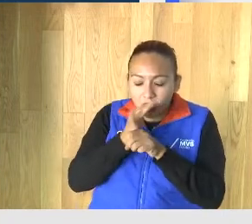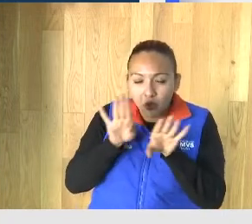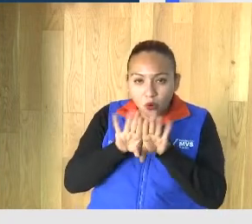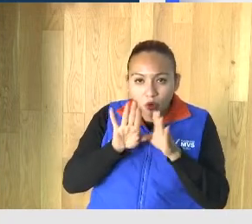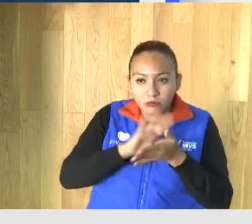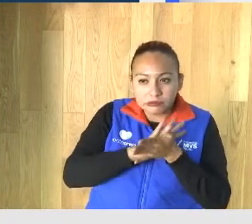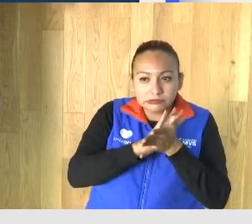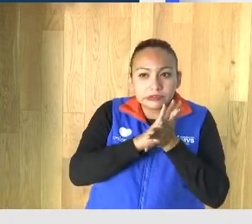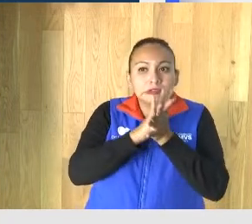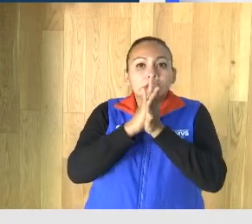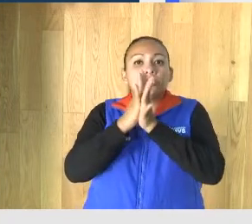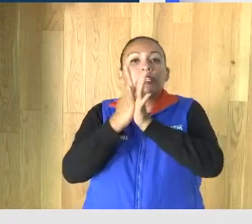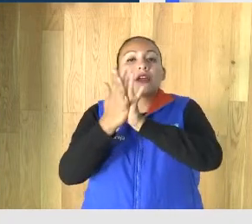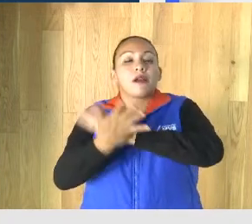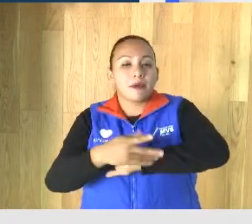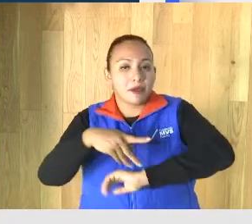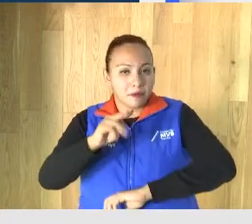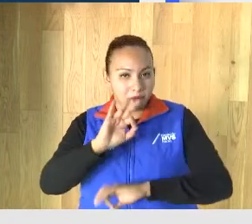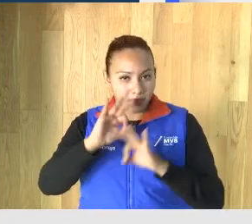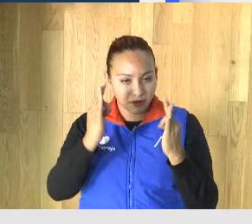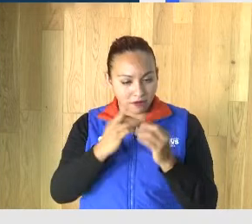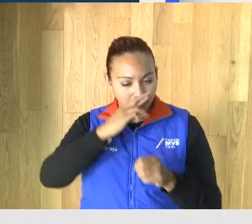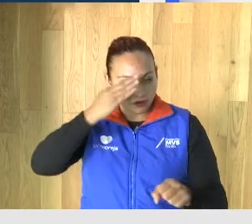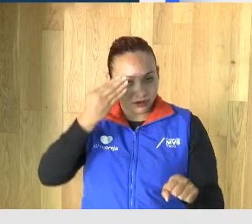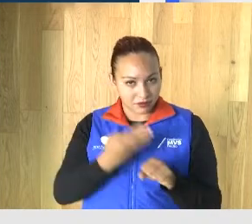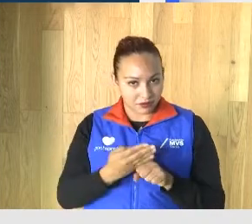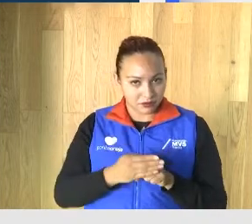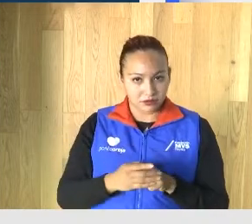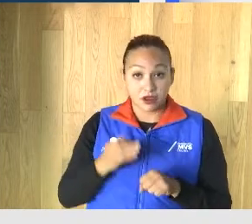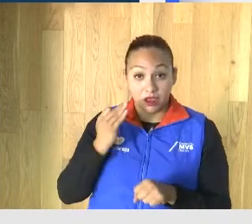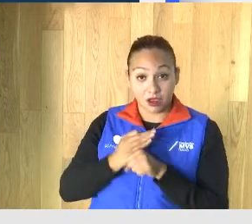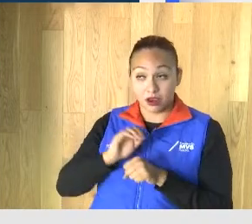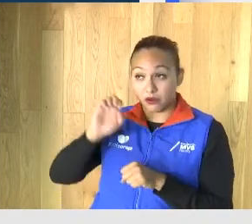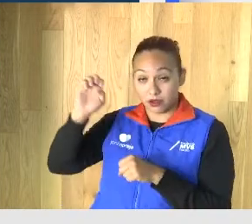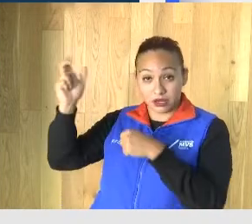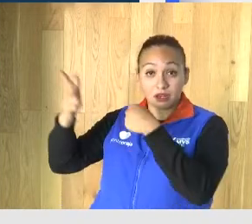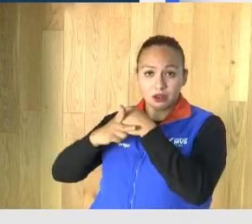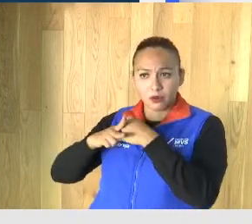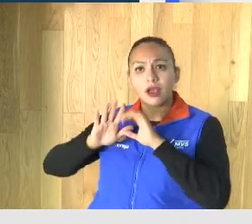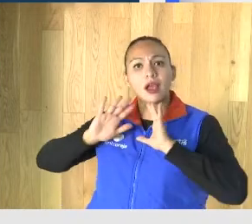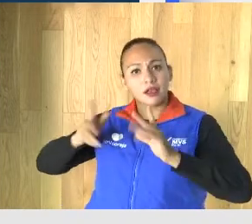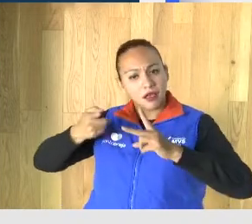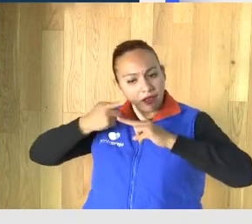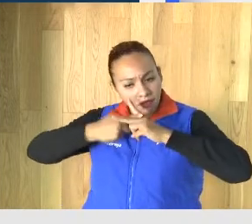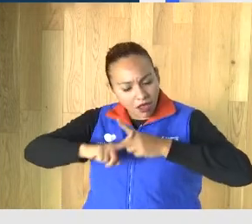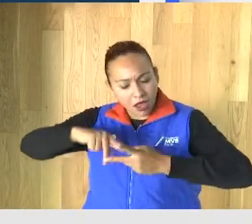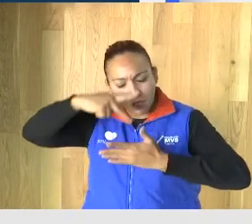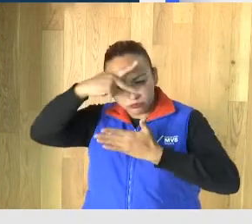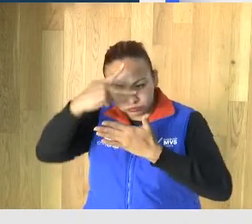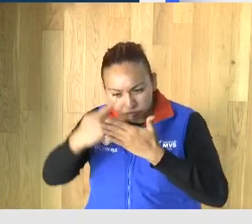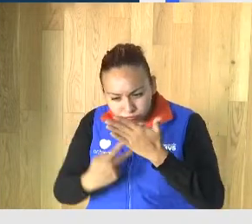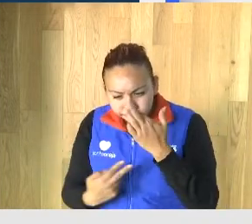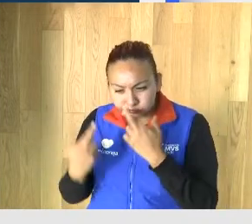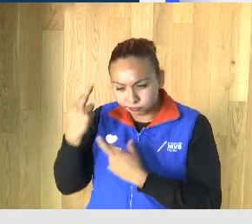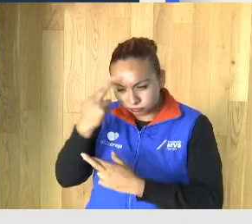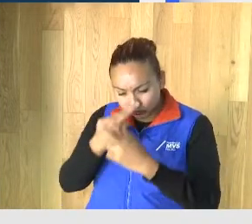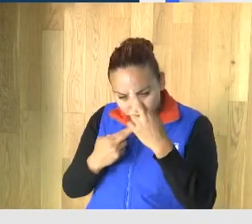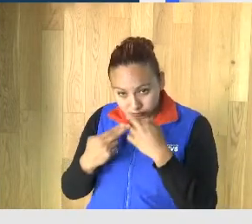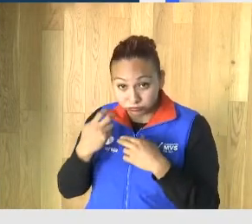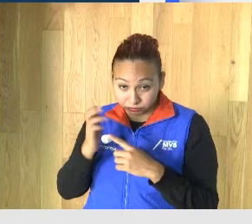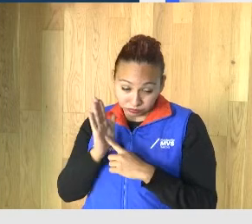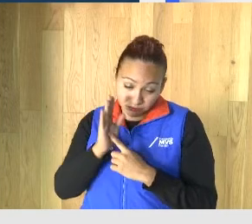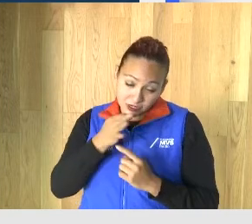esa transición responsable, ¿no? Y en Europa hay un plan para ello, ¿no? Yo creo que esto también es importante tenerlo en